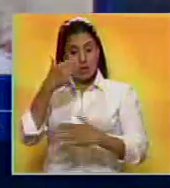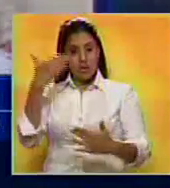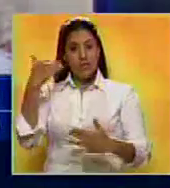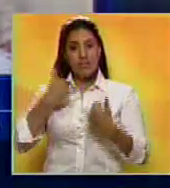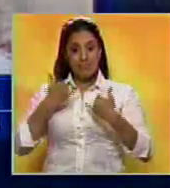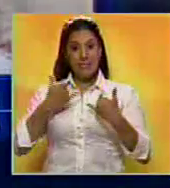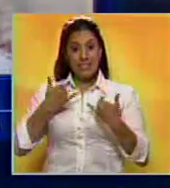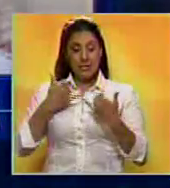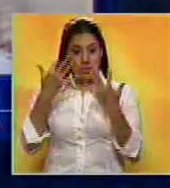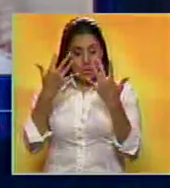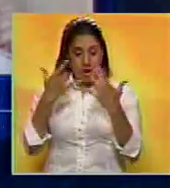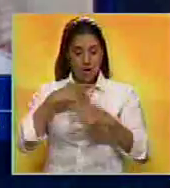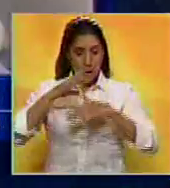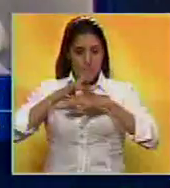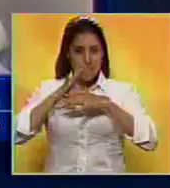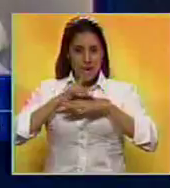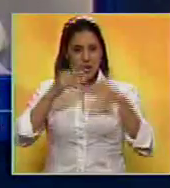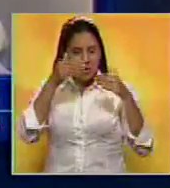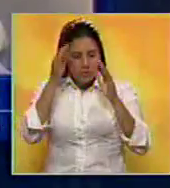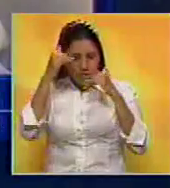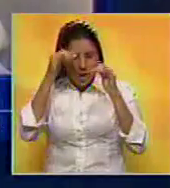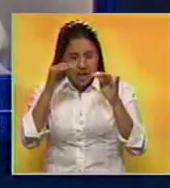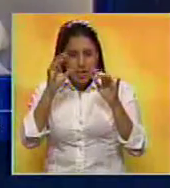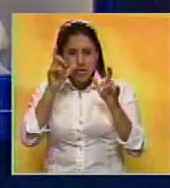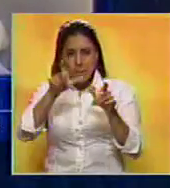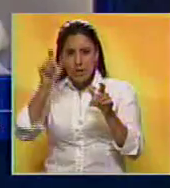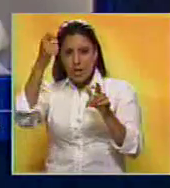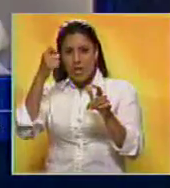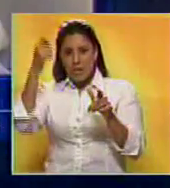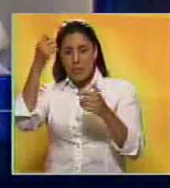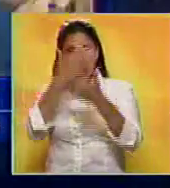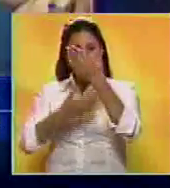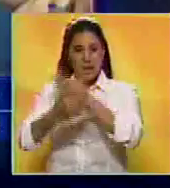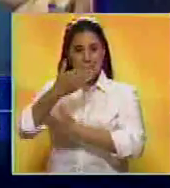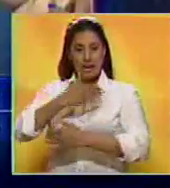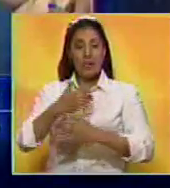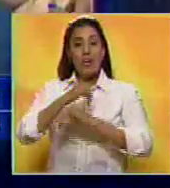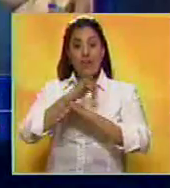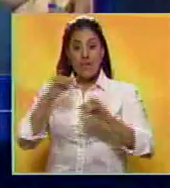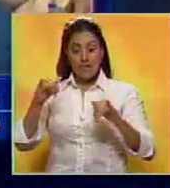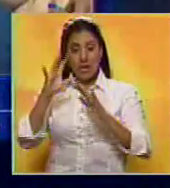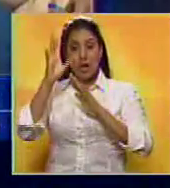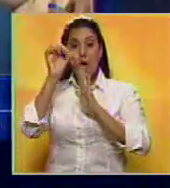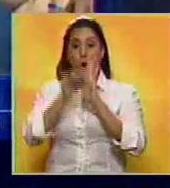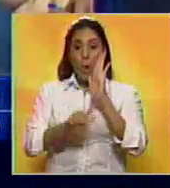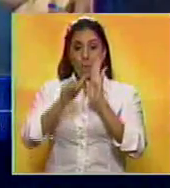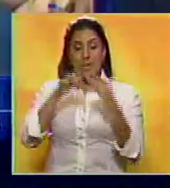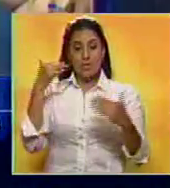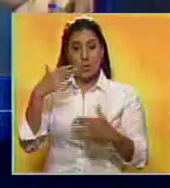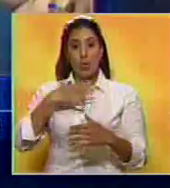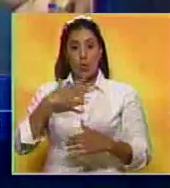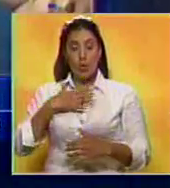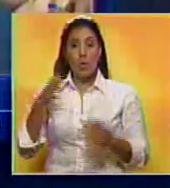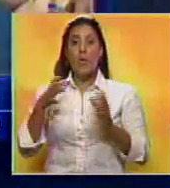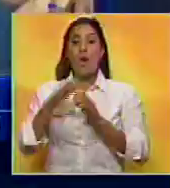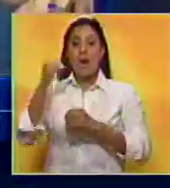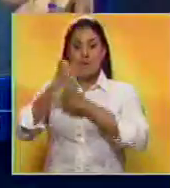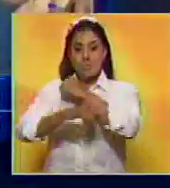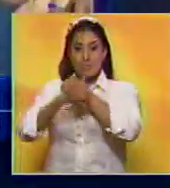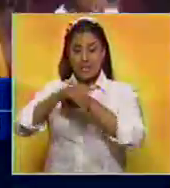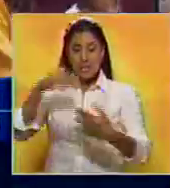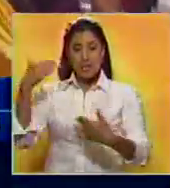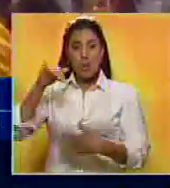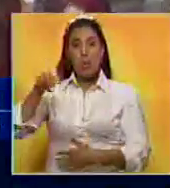José Manuel Olivares, como médico, se encargó de atender a los parlamentarios heridos. Al término de la operación, el dirigente de la tolda aurinegra,